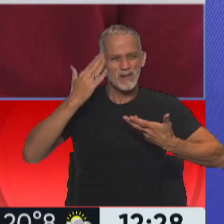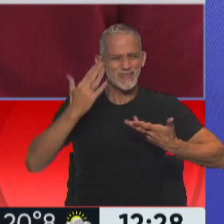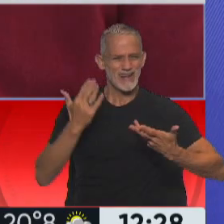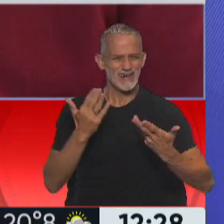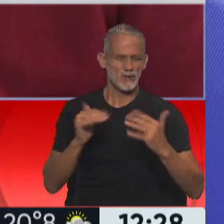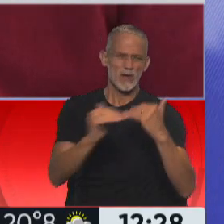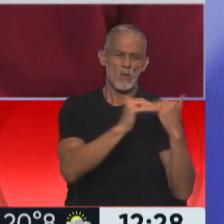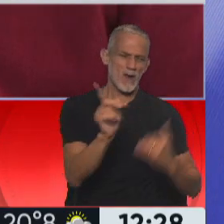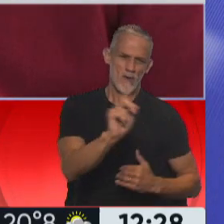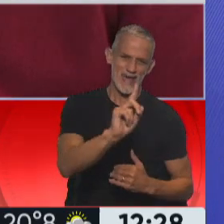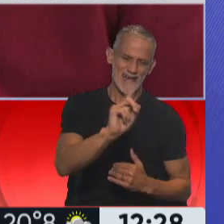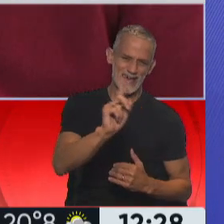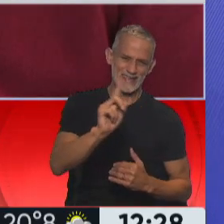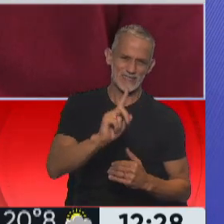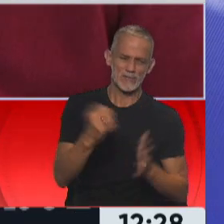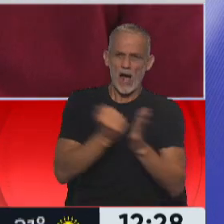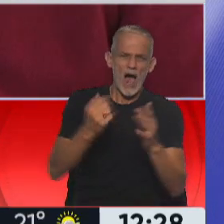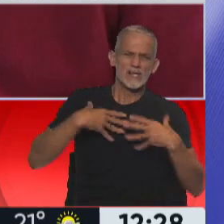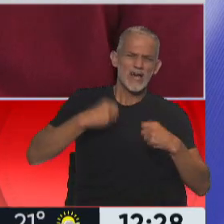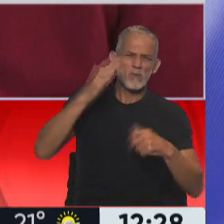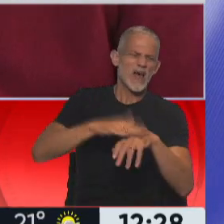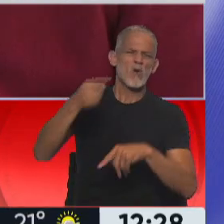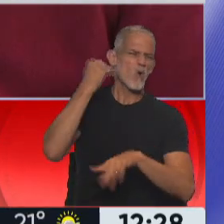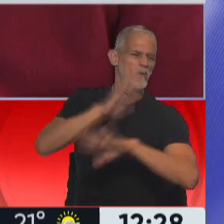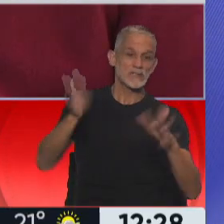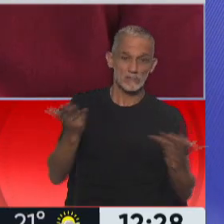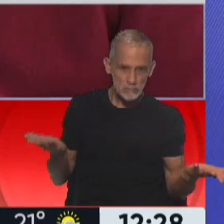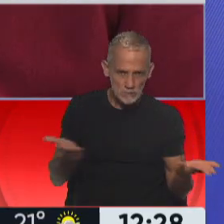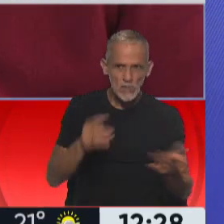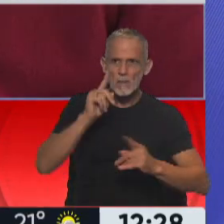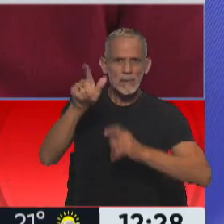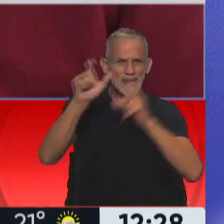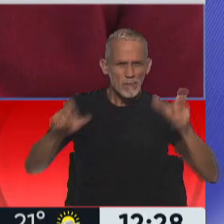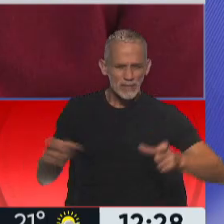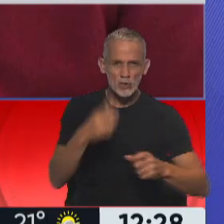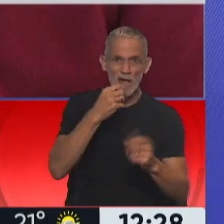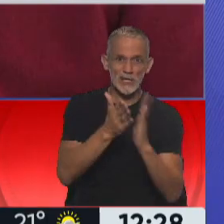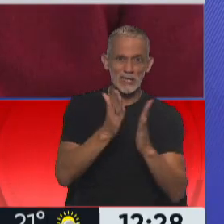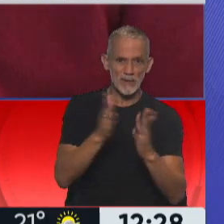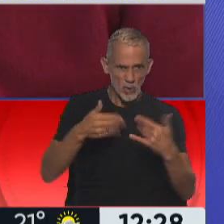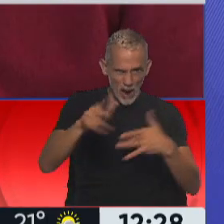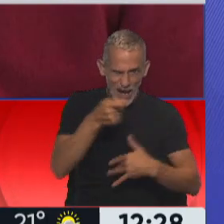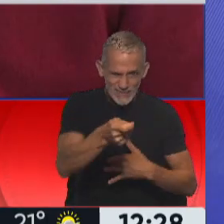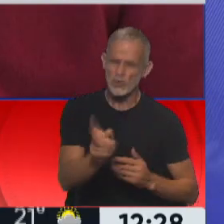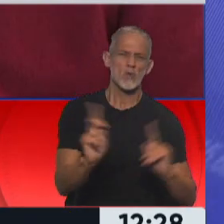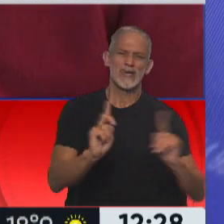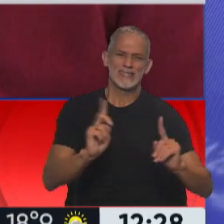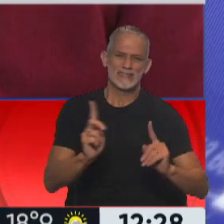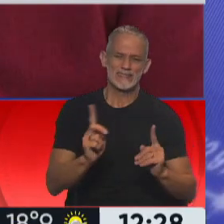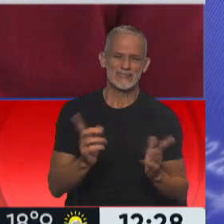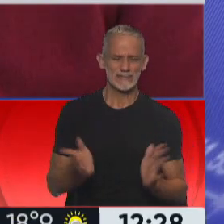mismo, ¿no? No hay que tampoco estigmatizar a la salud mental. Hay miles de personas que están bajo tratamiento. Yo creo que hay que- no son potenciales asesinos, ¿no? Era